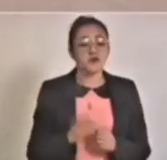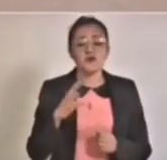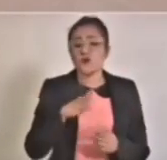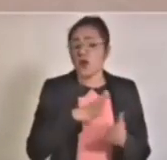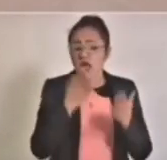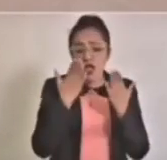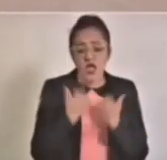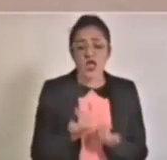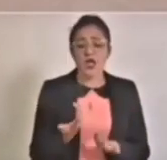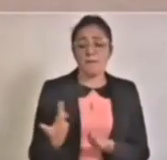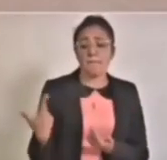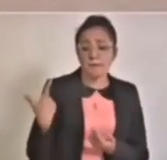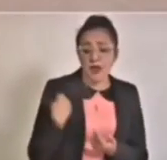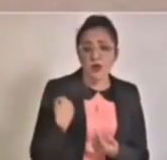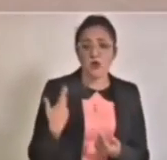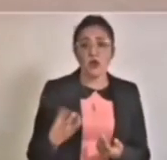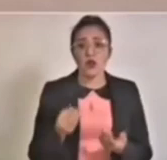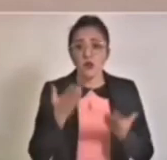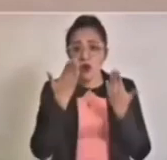hay tratamiento.